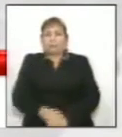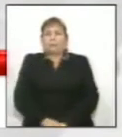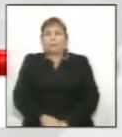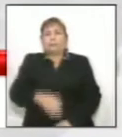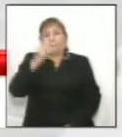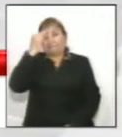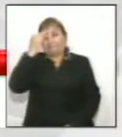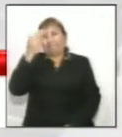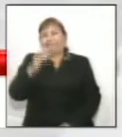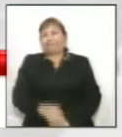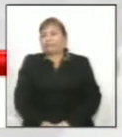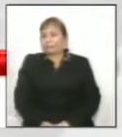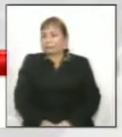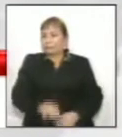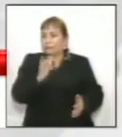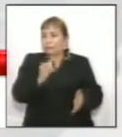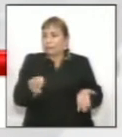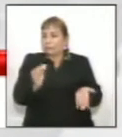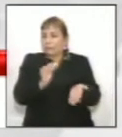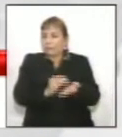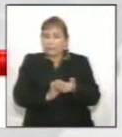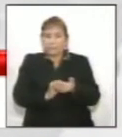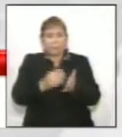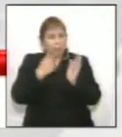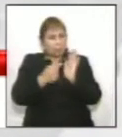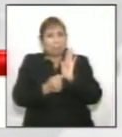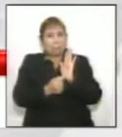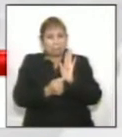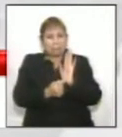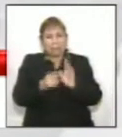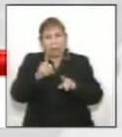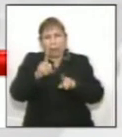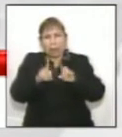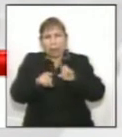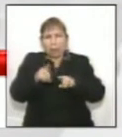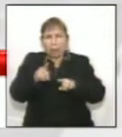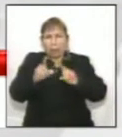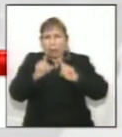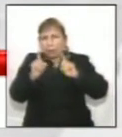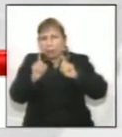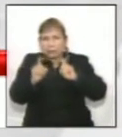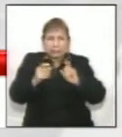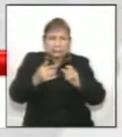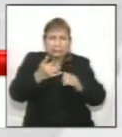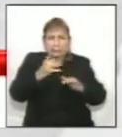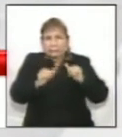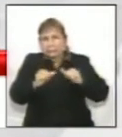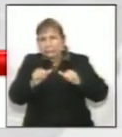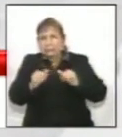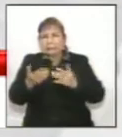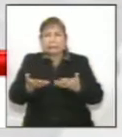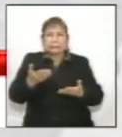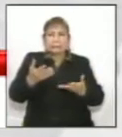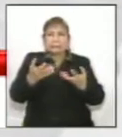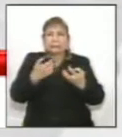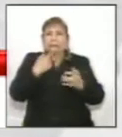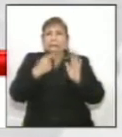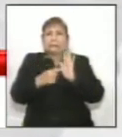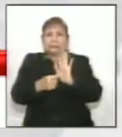saludar y a la vez indico que ha quedado algunas interrogantes, las cuales señalo